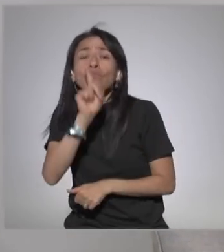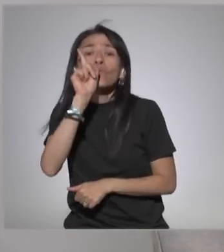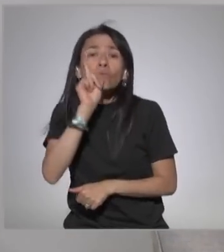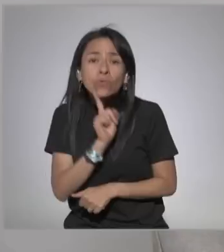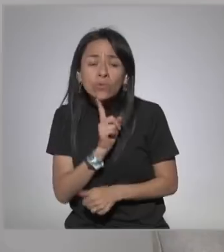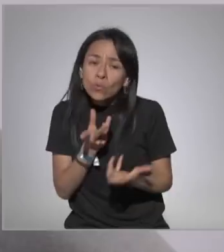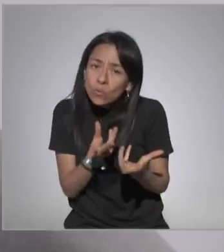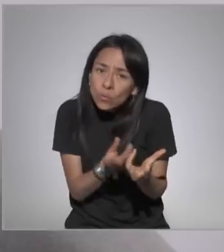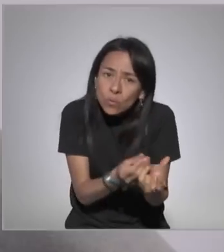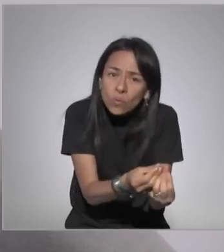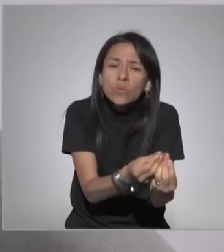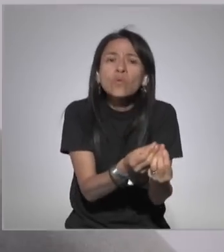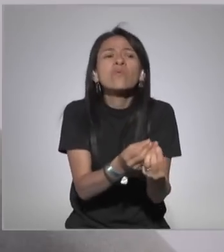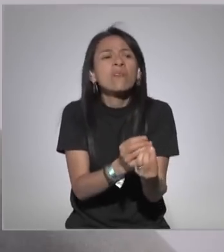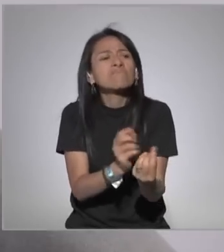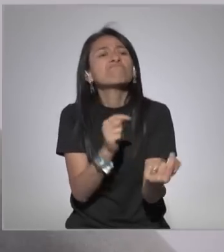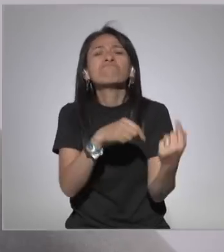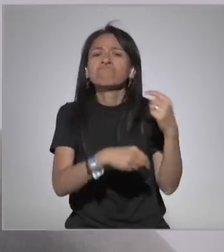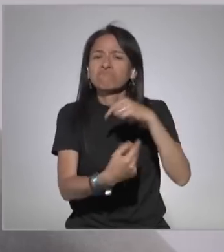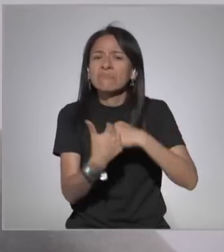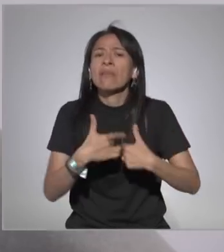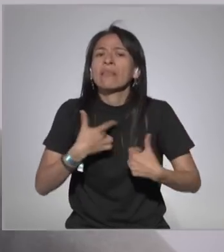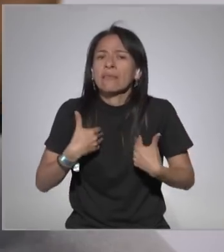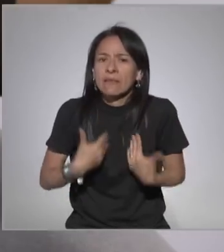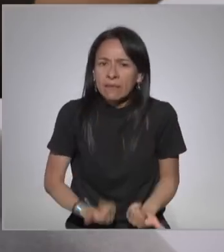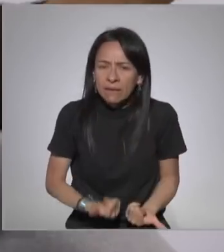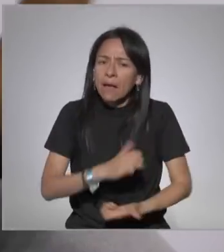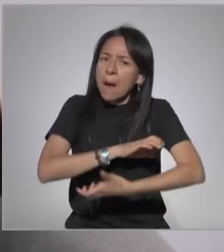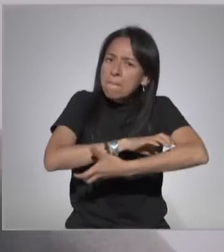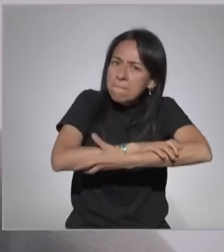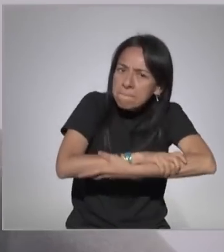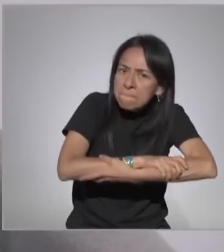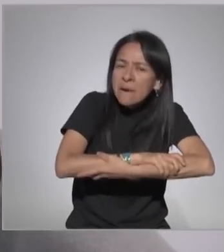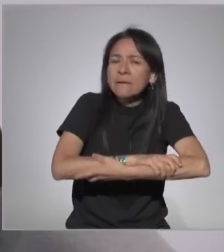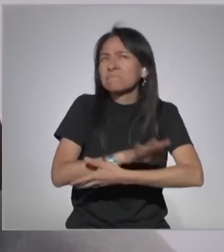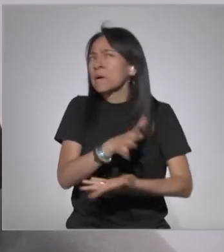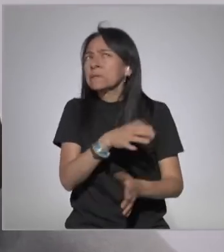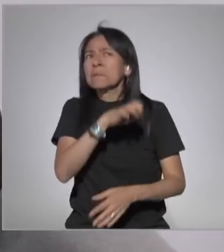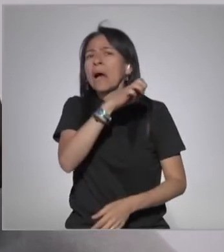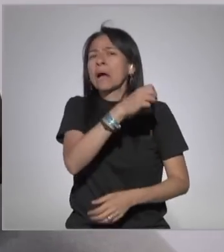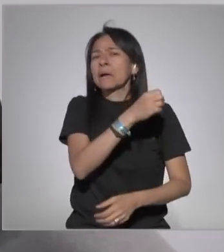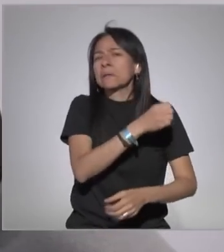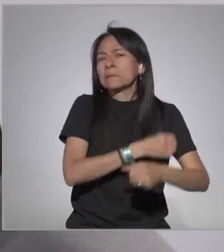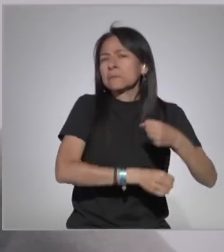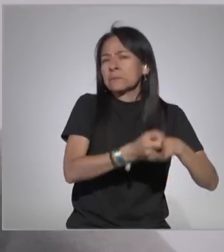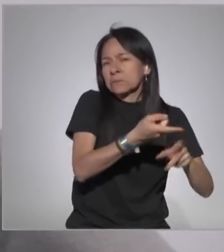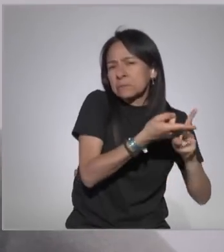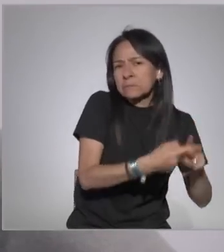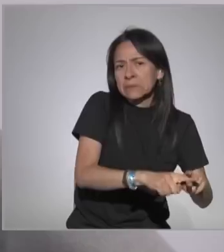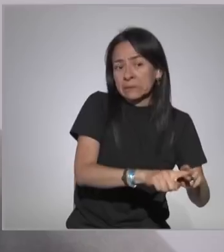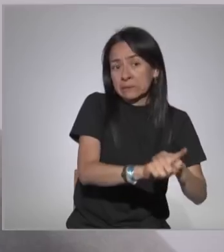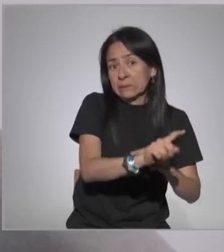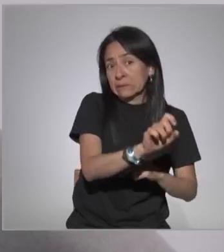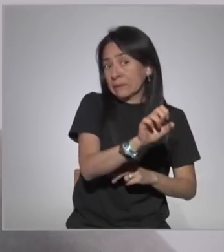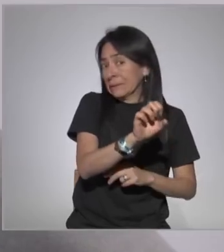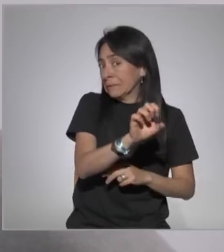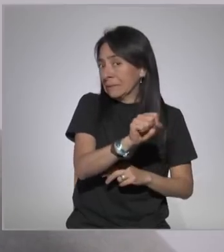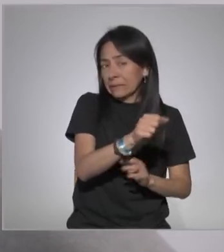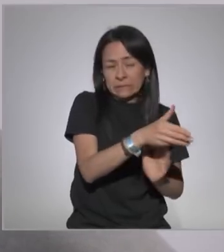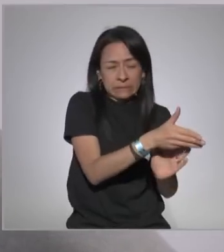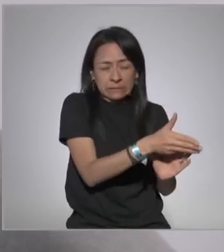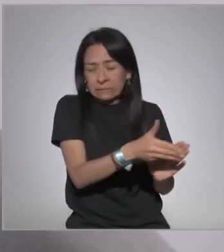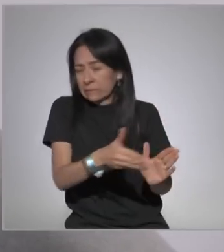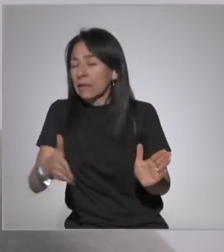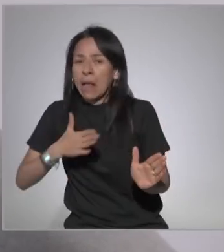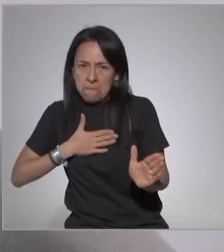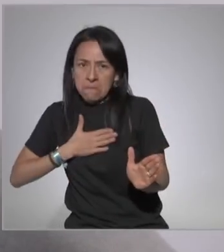fraternizan en una construcción desde los 60 hasta la población, en la experiencia que yo tengo